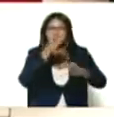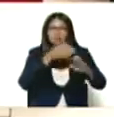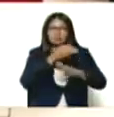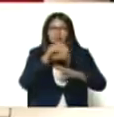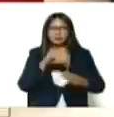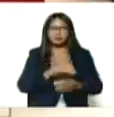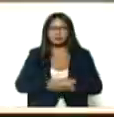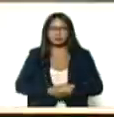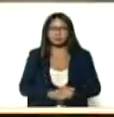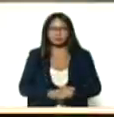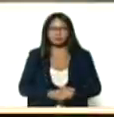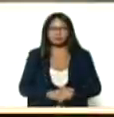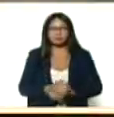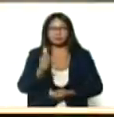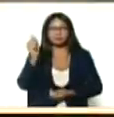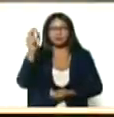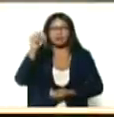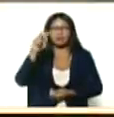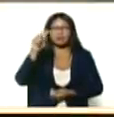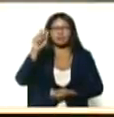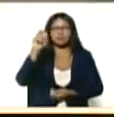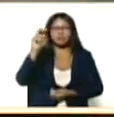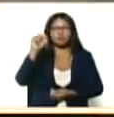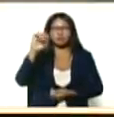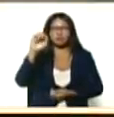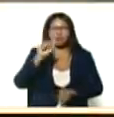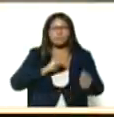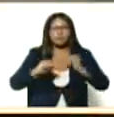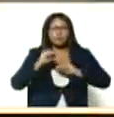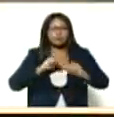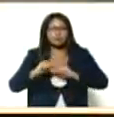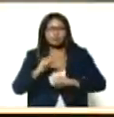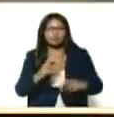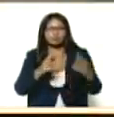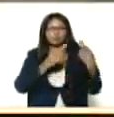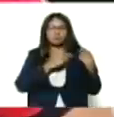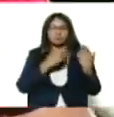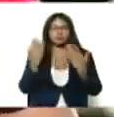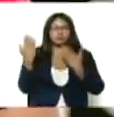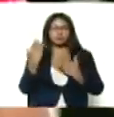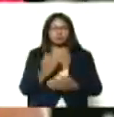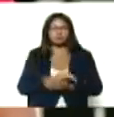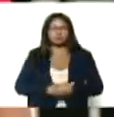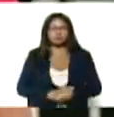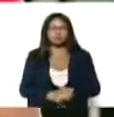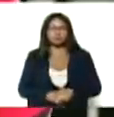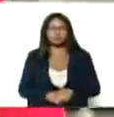Correcto. Antonio Galíndez, comisionado de movilización.